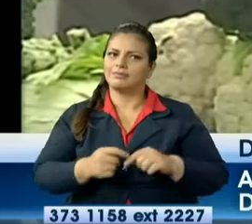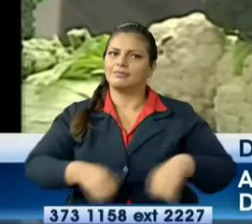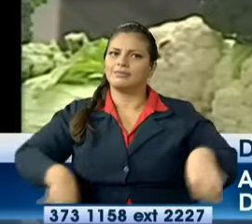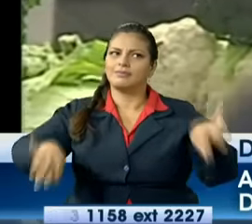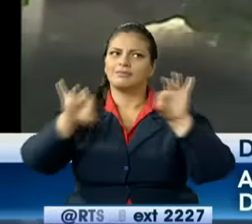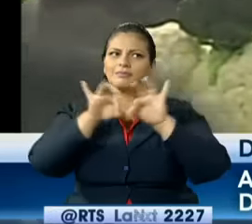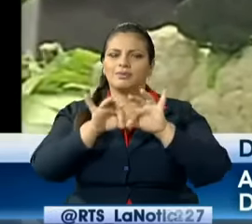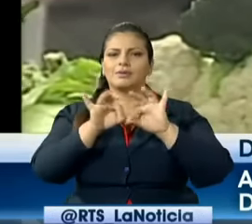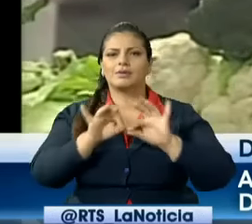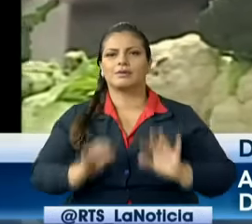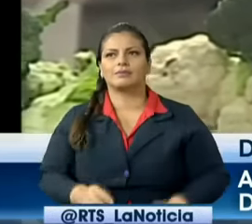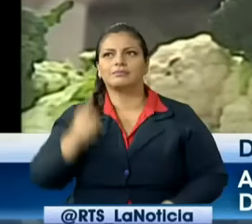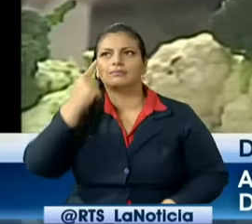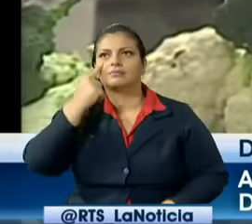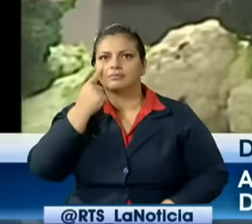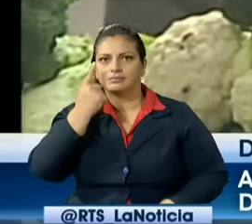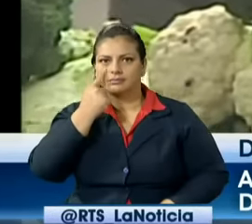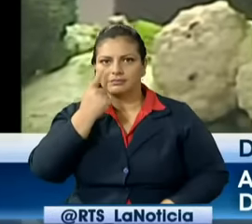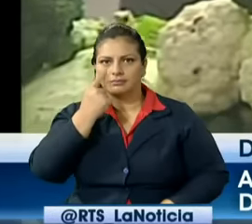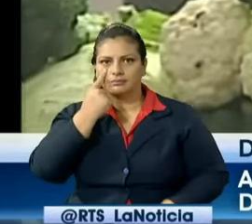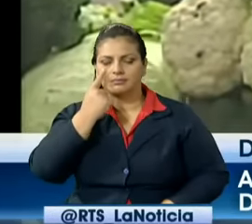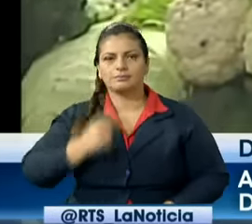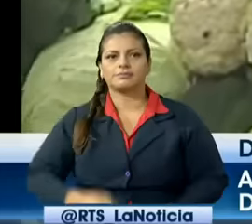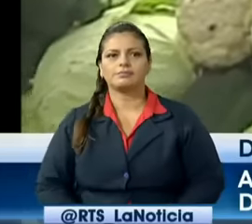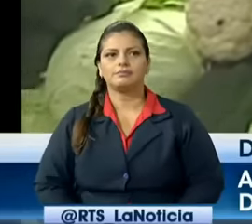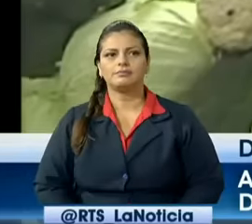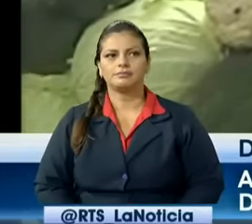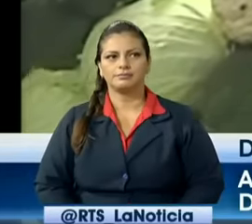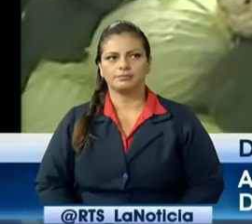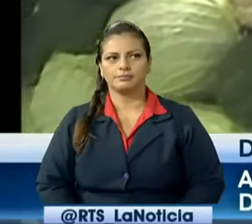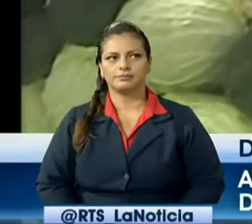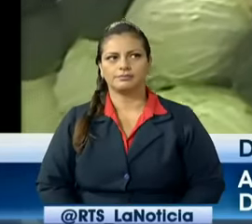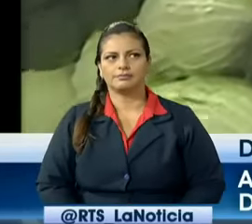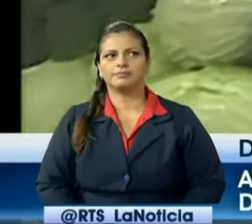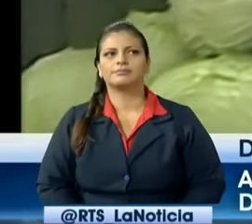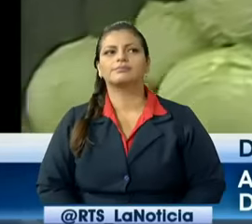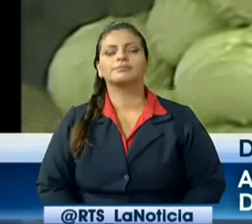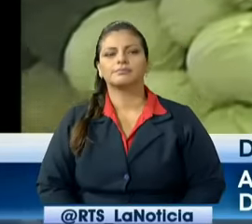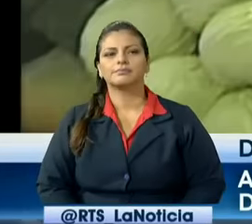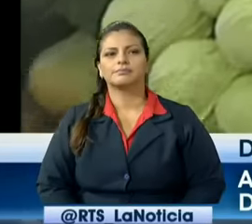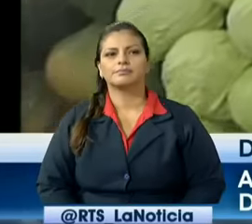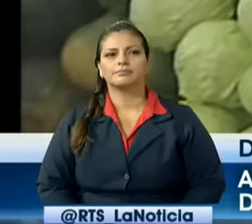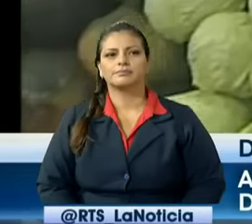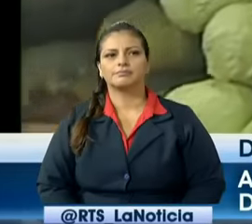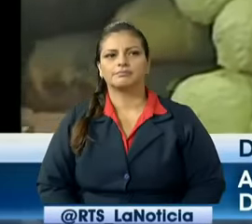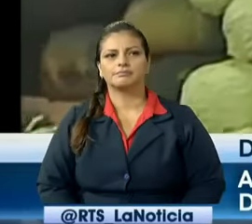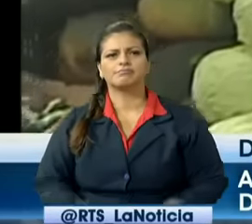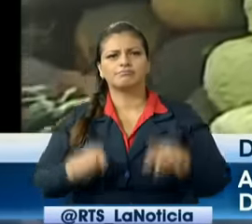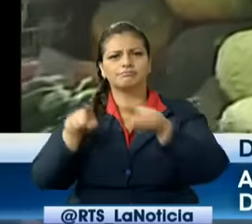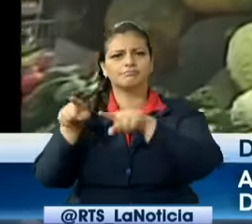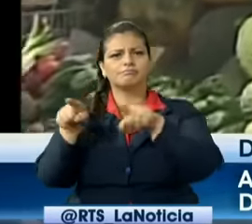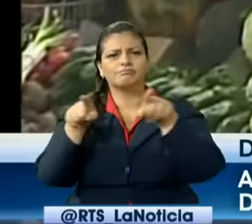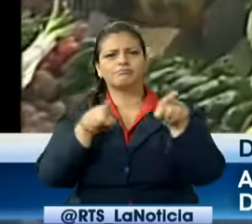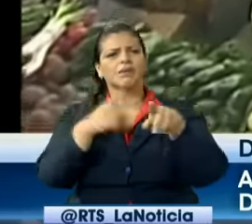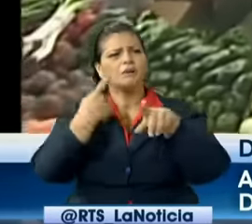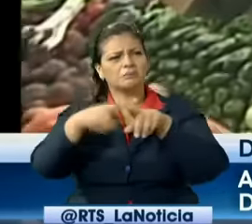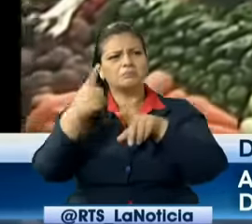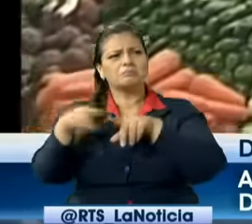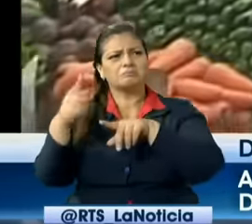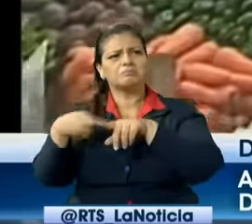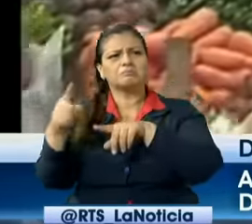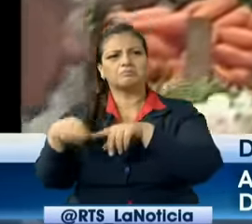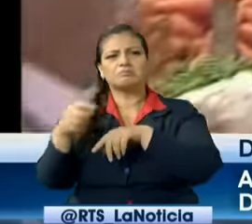bueno. Pero sin embargo vemos que no se puede tapar, tiene que estar totalmente visible la lista de precios. Voy a conversar en este